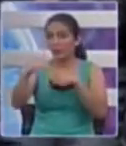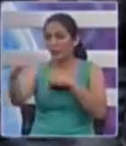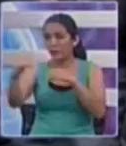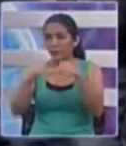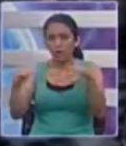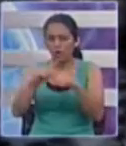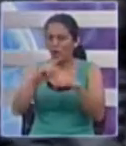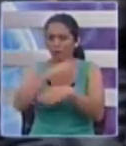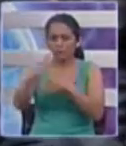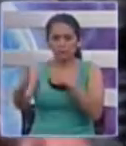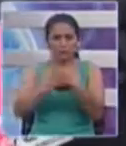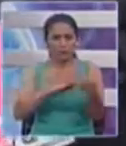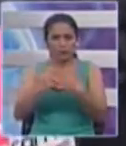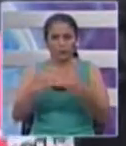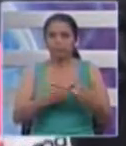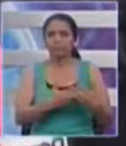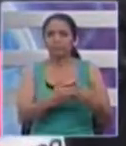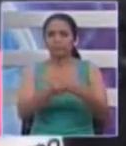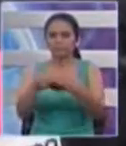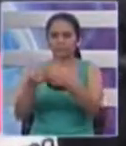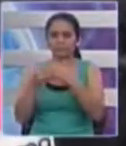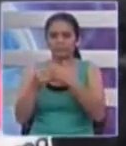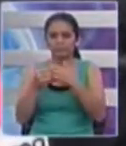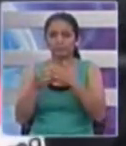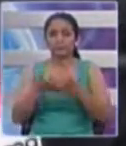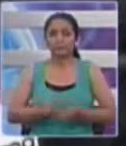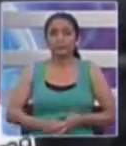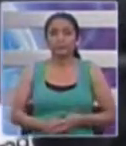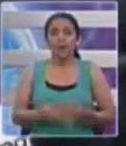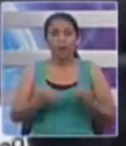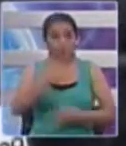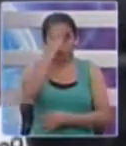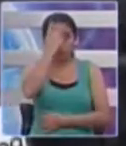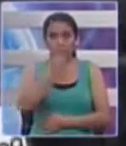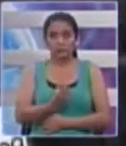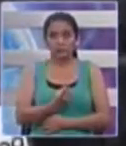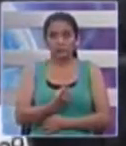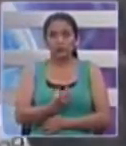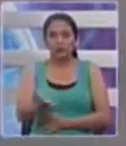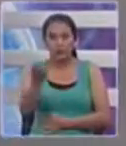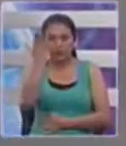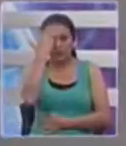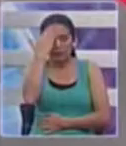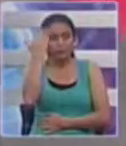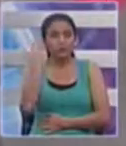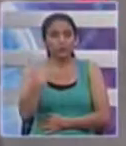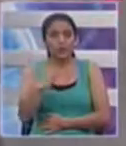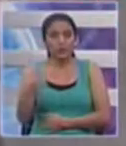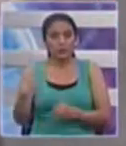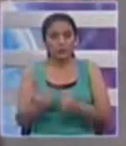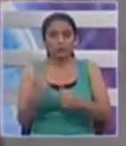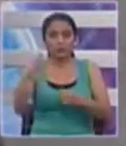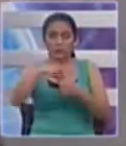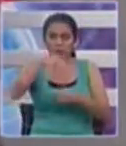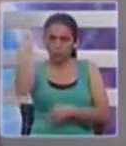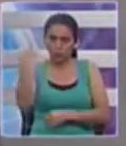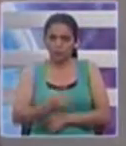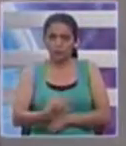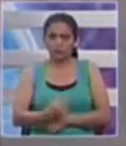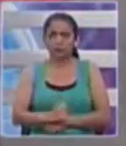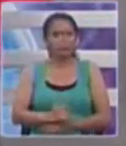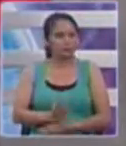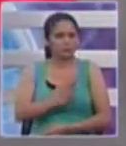proveerles necesita nosotros estamos convencidos que hay segunda vuelta confío en que va a haber una segunda vuelta